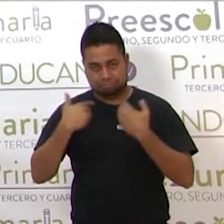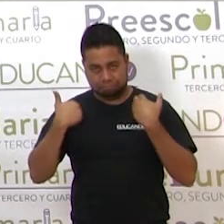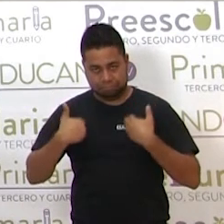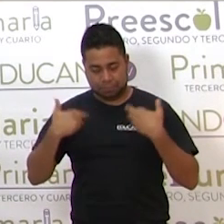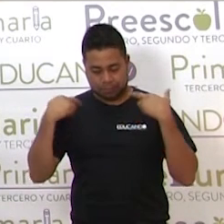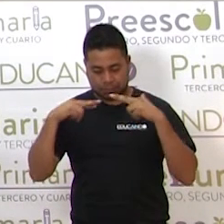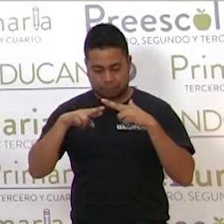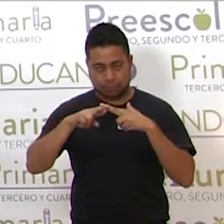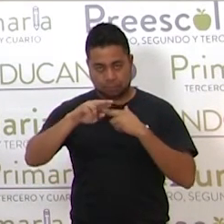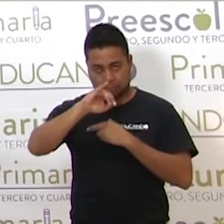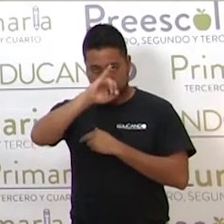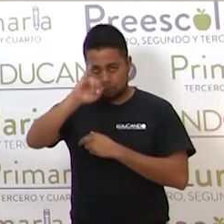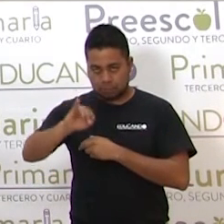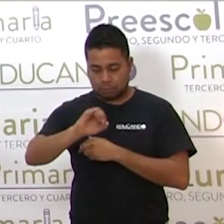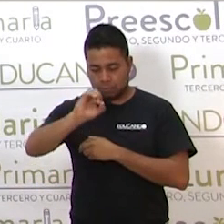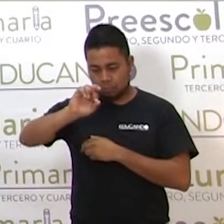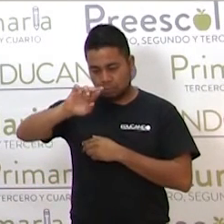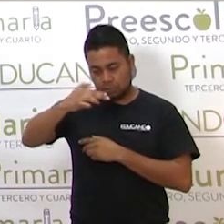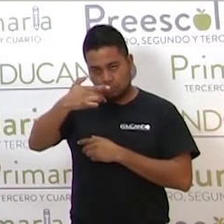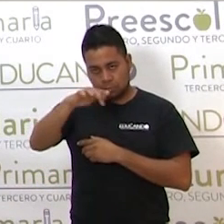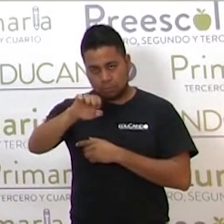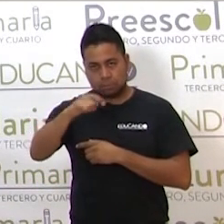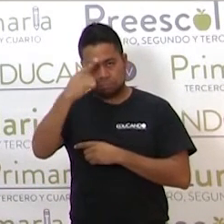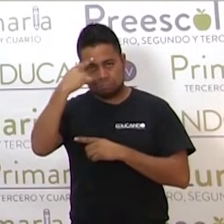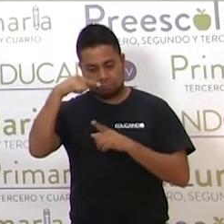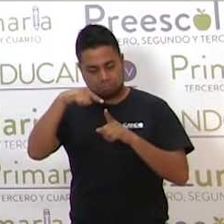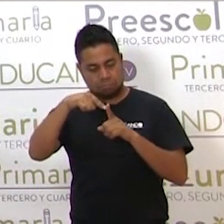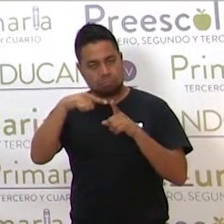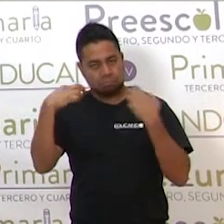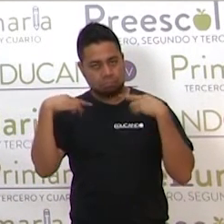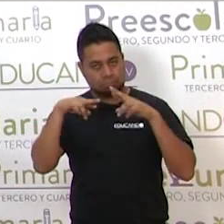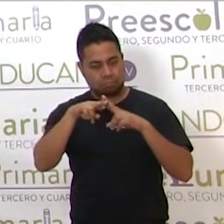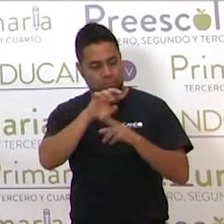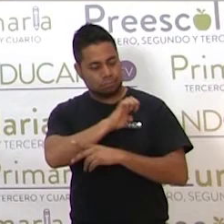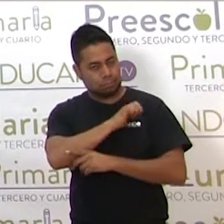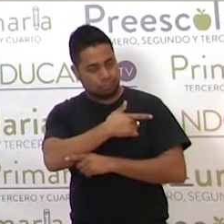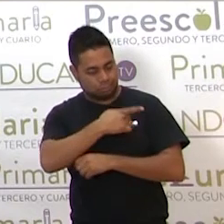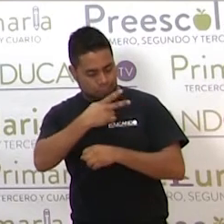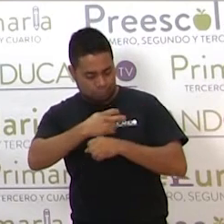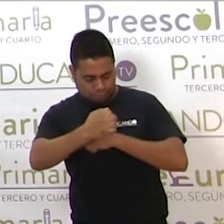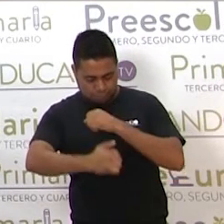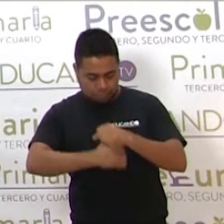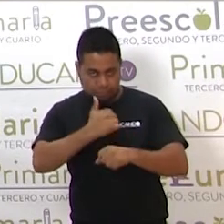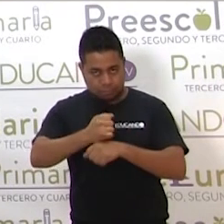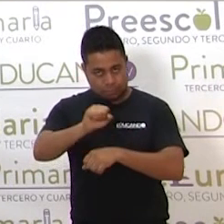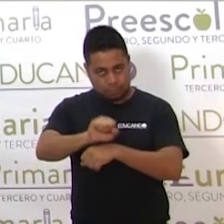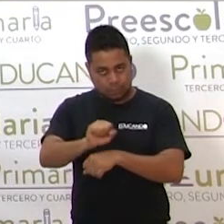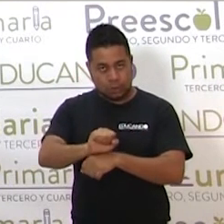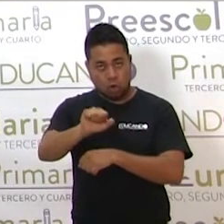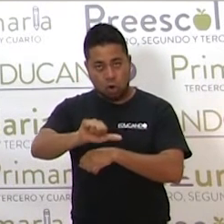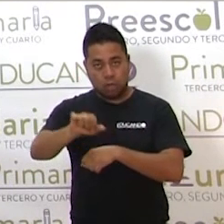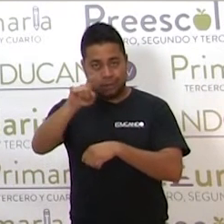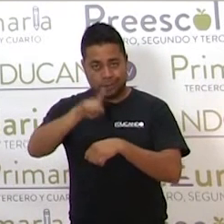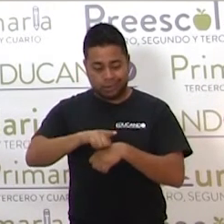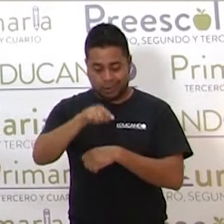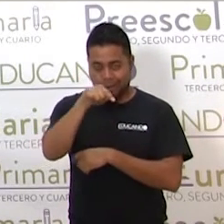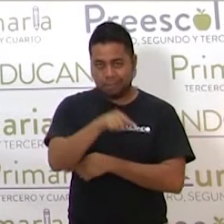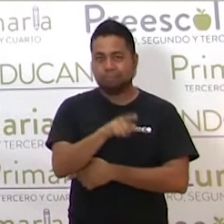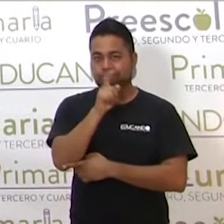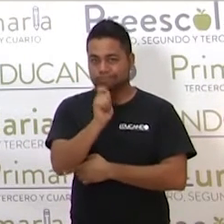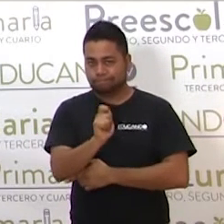Blancas Moreno y soy el facilitador de la asignatura de Español segundo grado. El día de hoy vamos